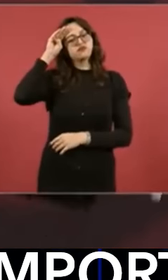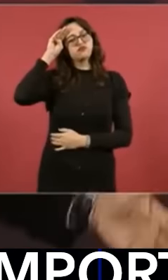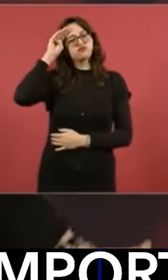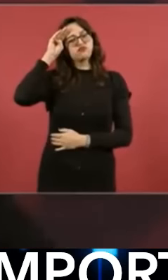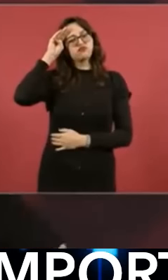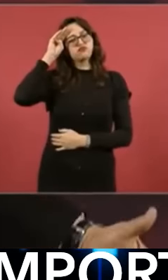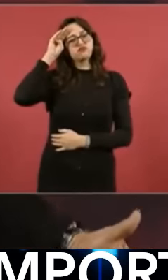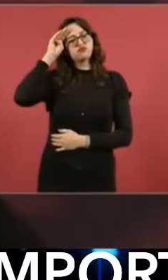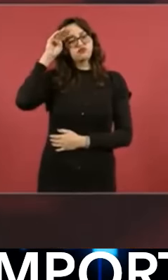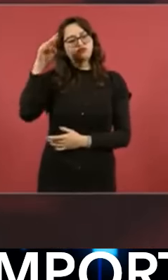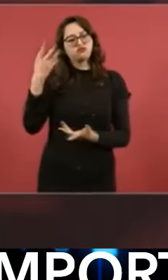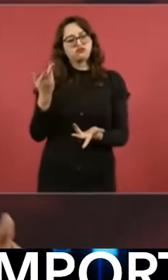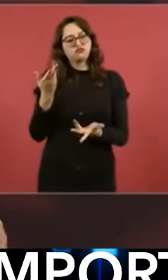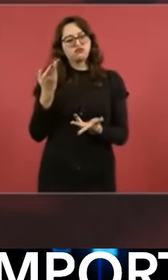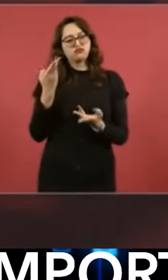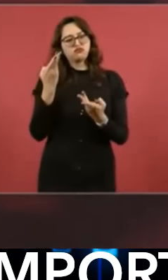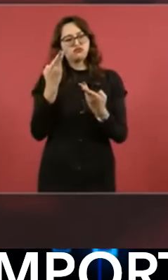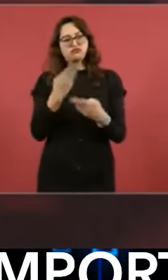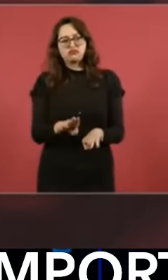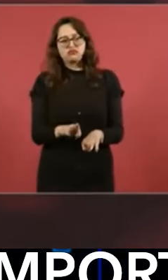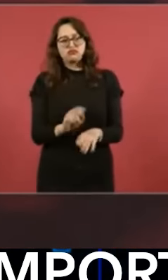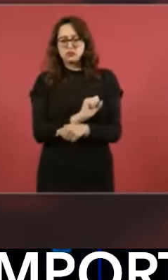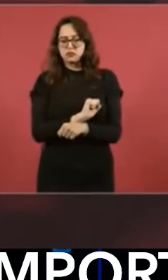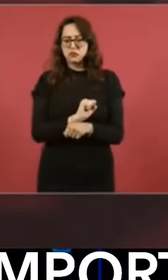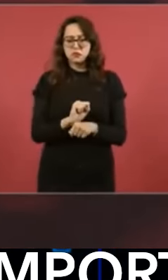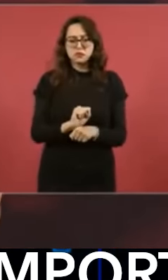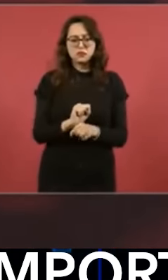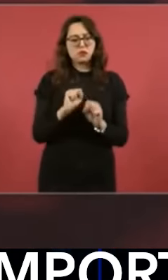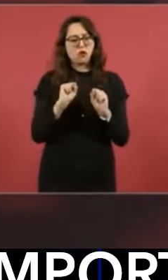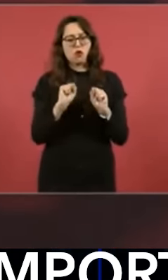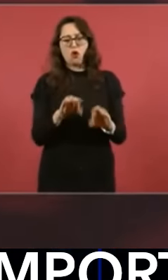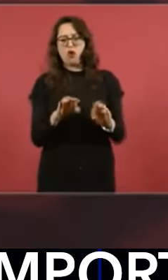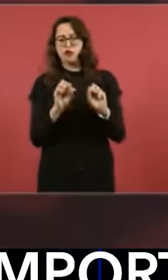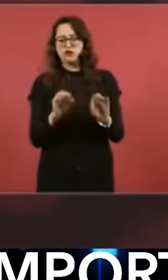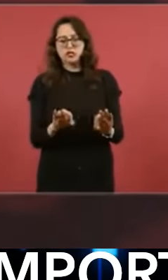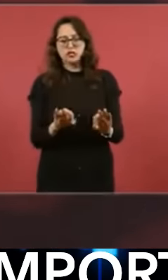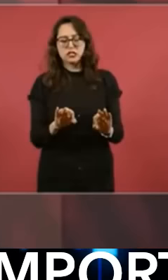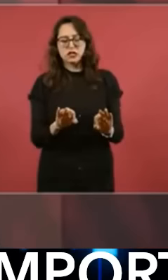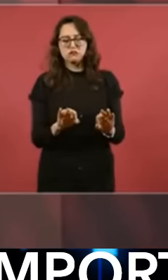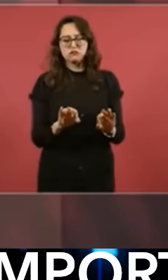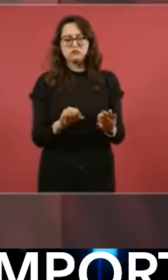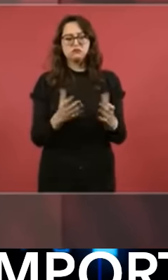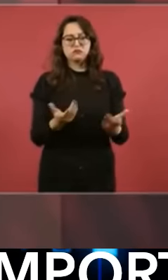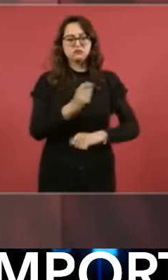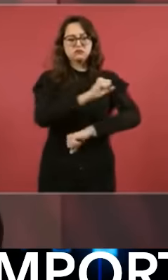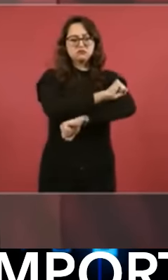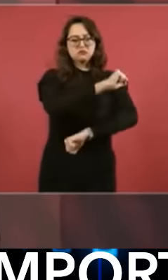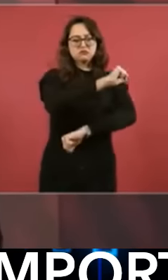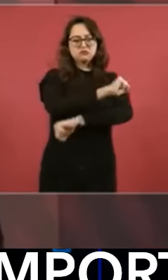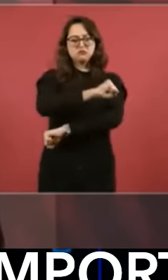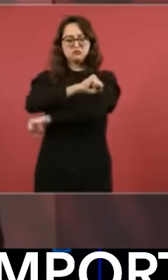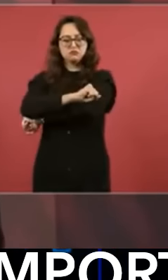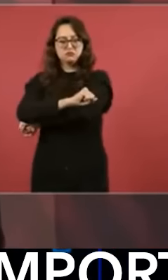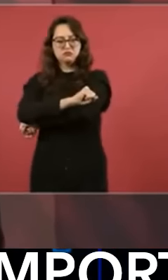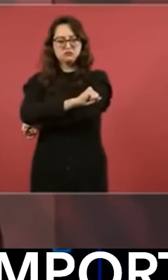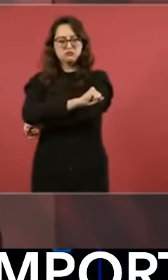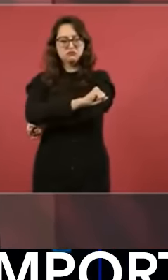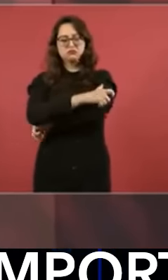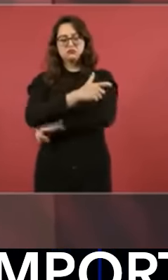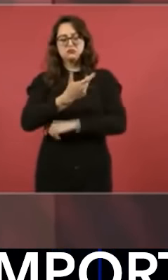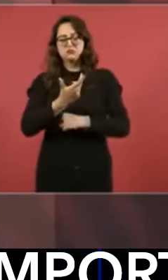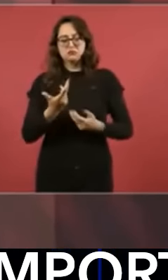un banco austero, con sus cajas, ventanilla,